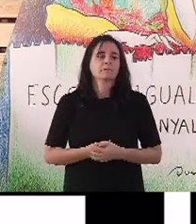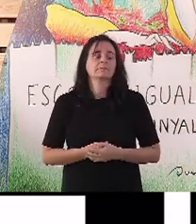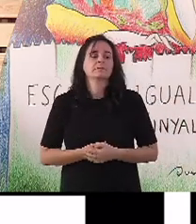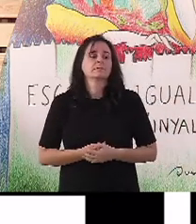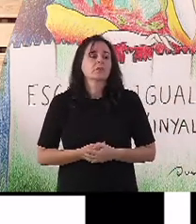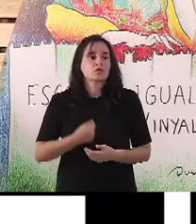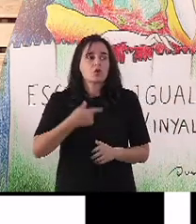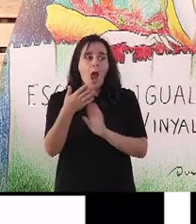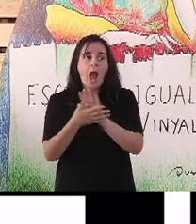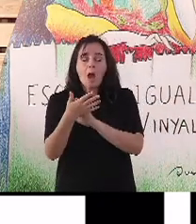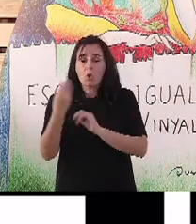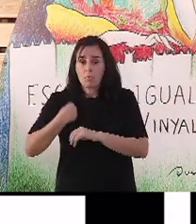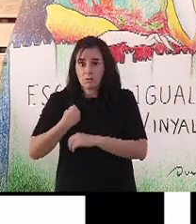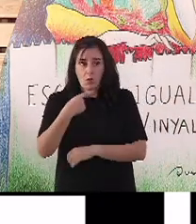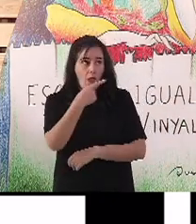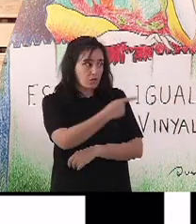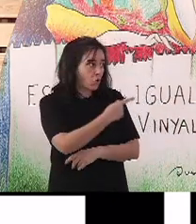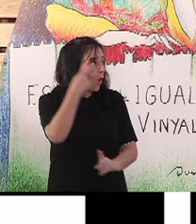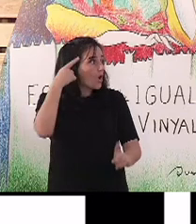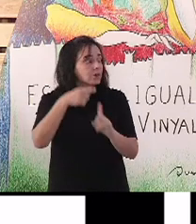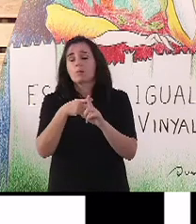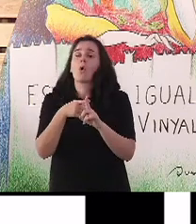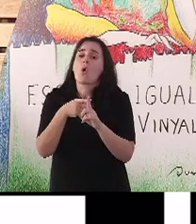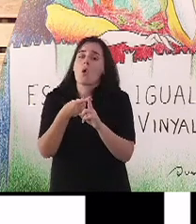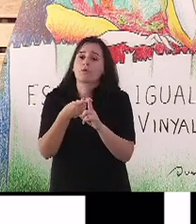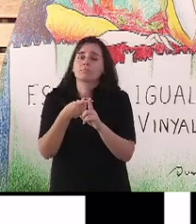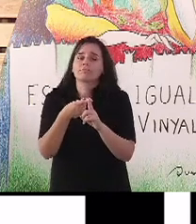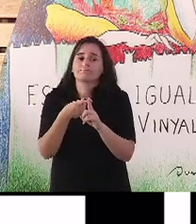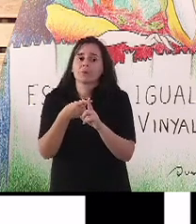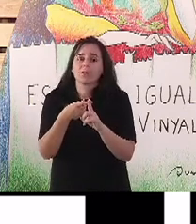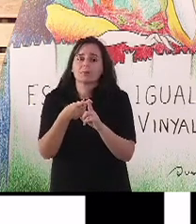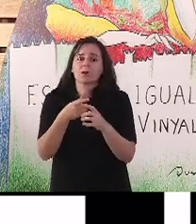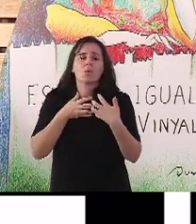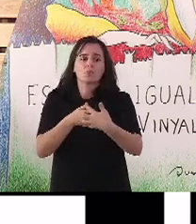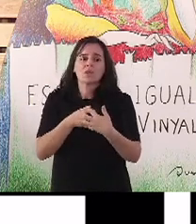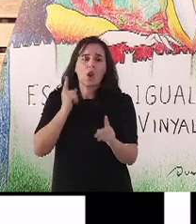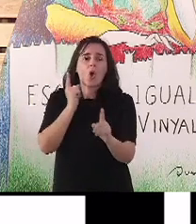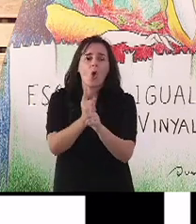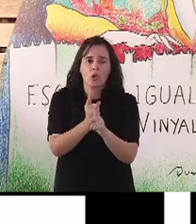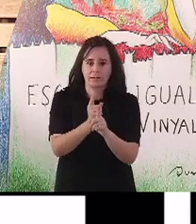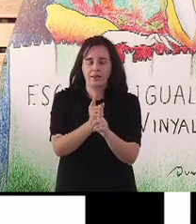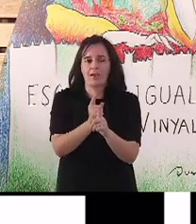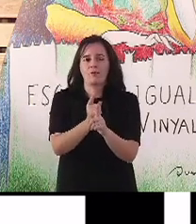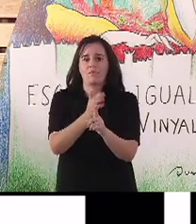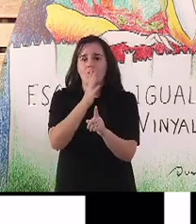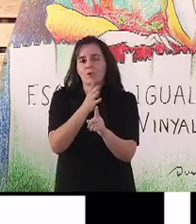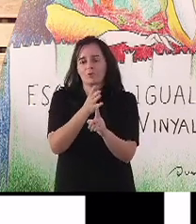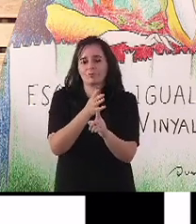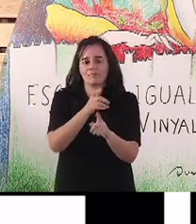poder atacar dunha maneira que os propios actores entenden como